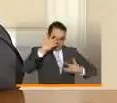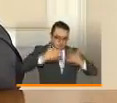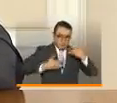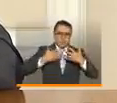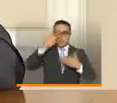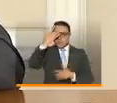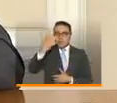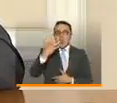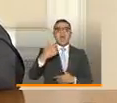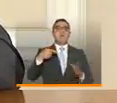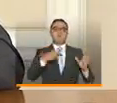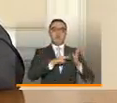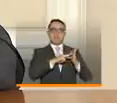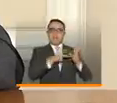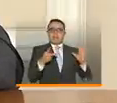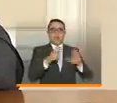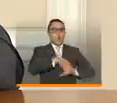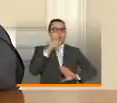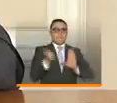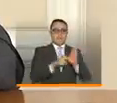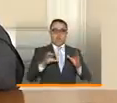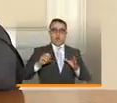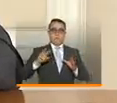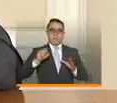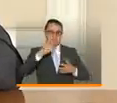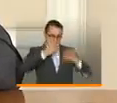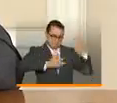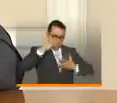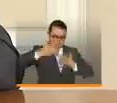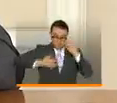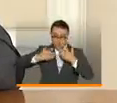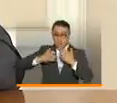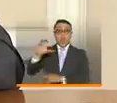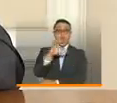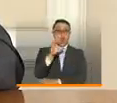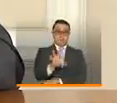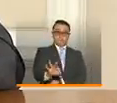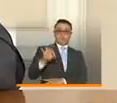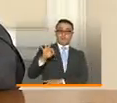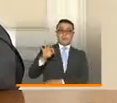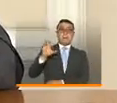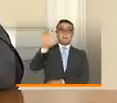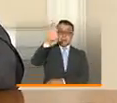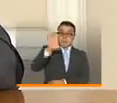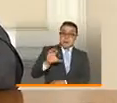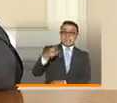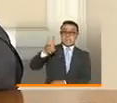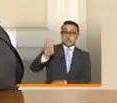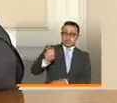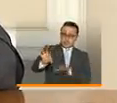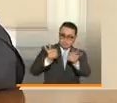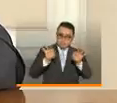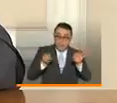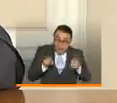criterios eminentemente técnicos por COVAX y Colombia salió entre esos 18 países para poder recibir y poder